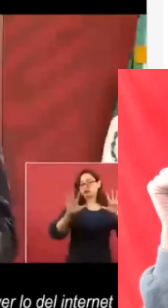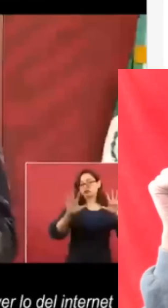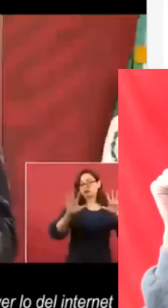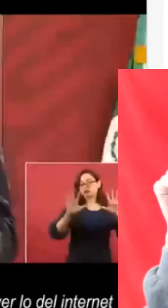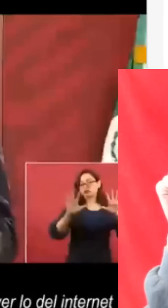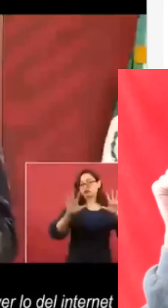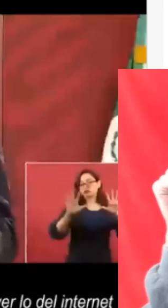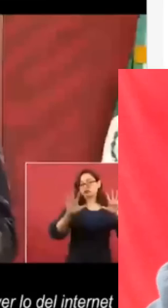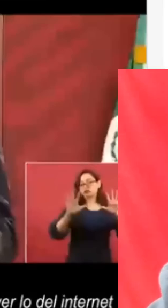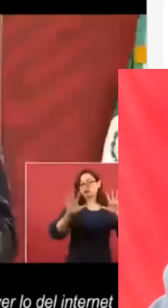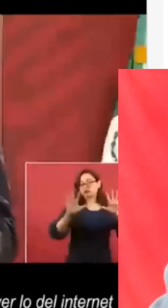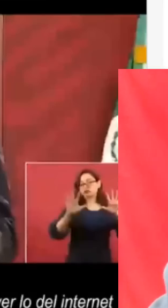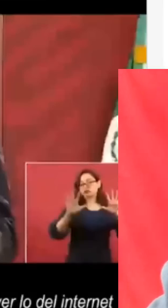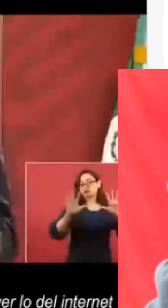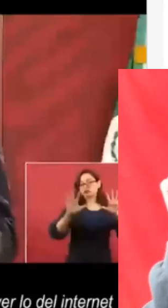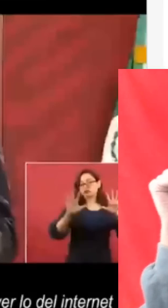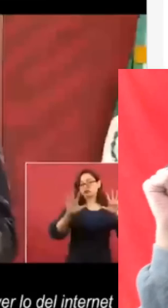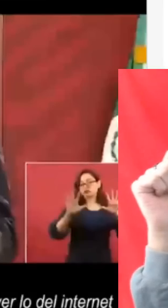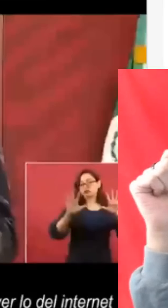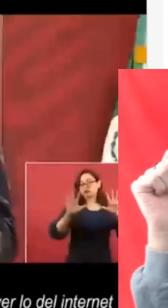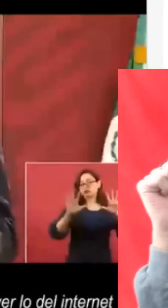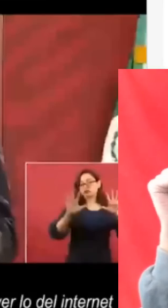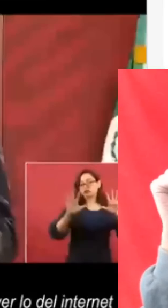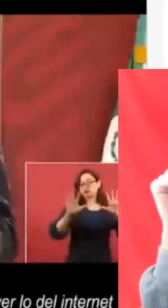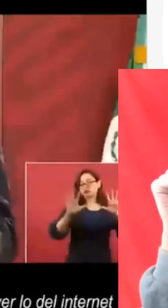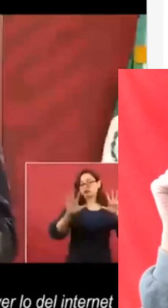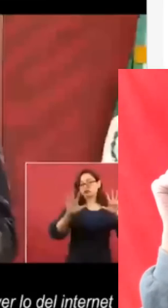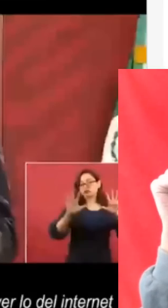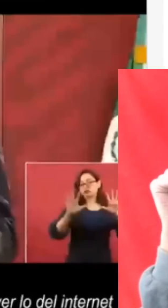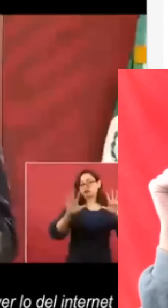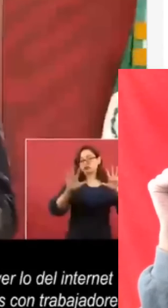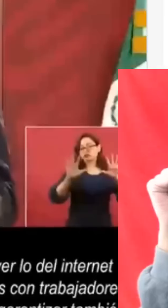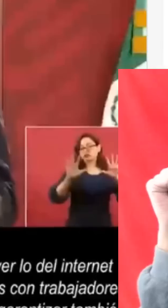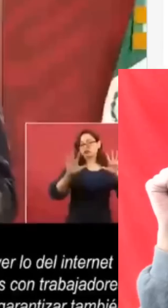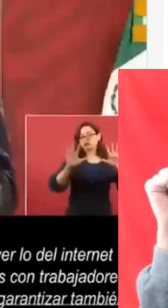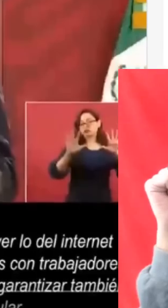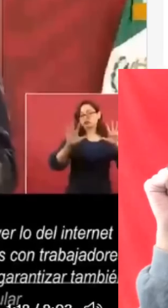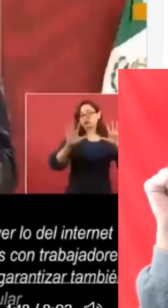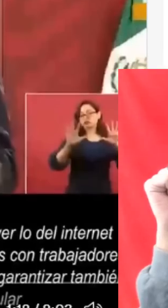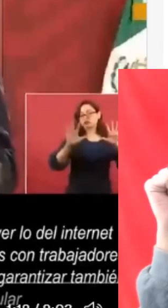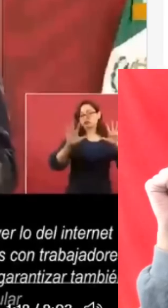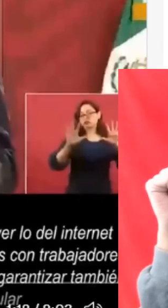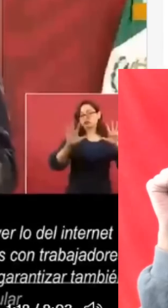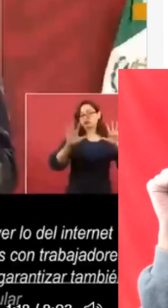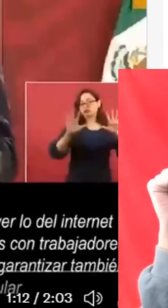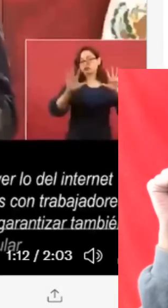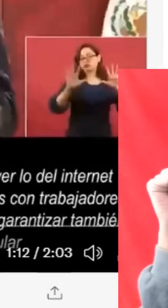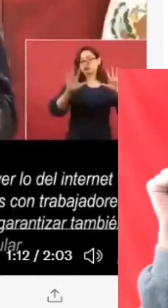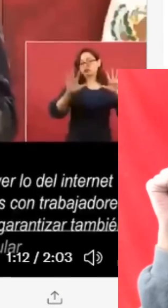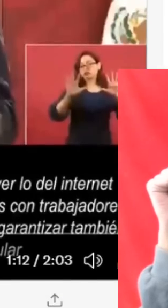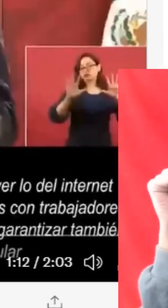fibra óptica es con una inversión de 30 mil millones de pesos haga garantizar lo que abre internet y red